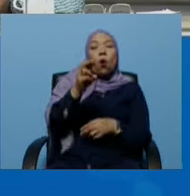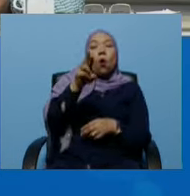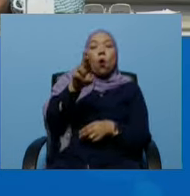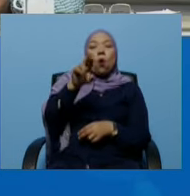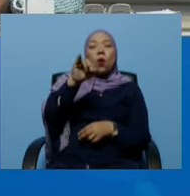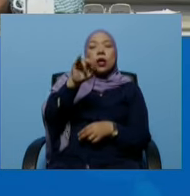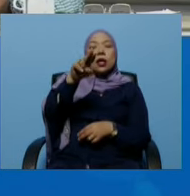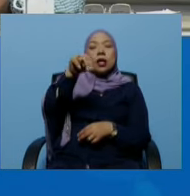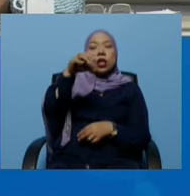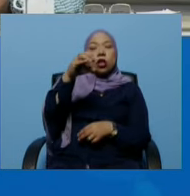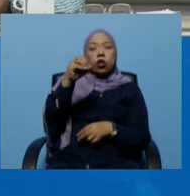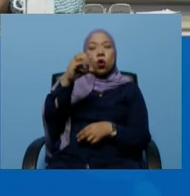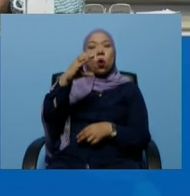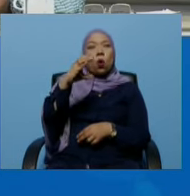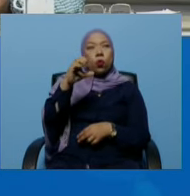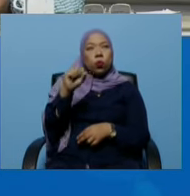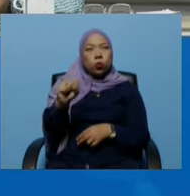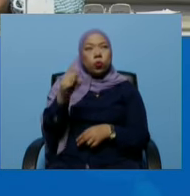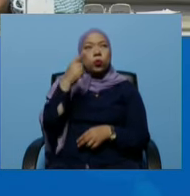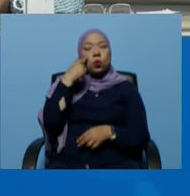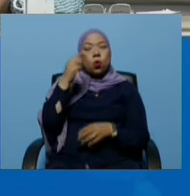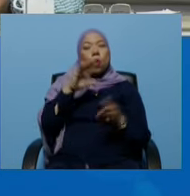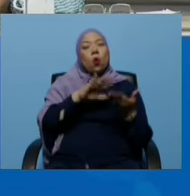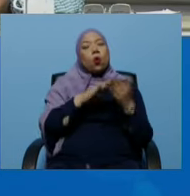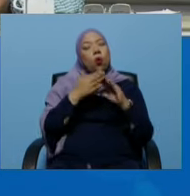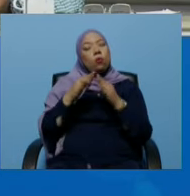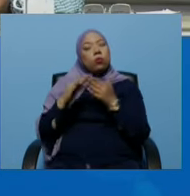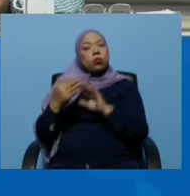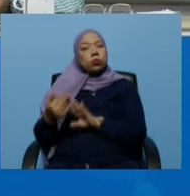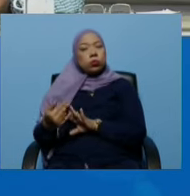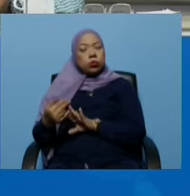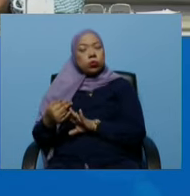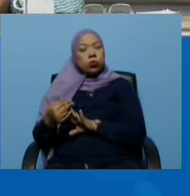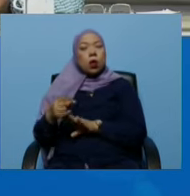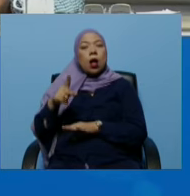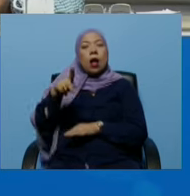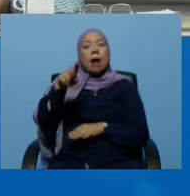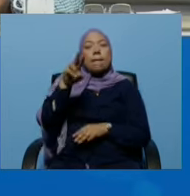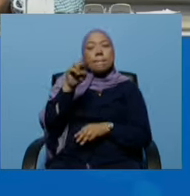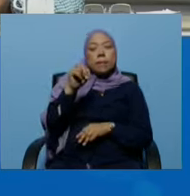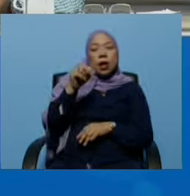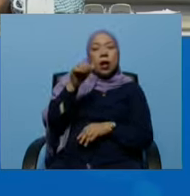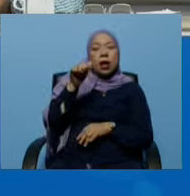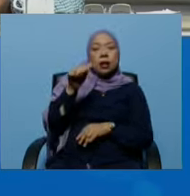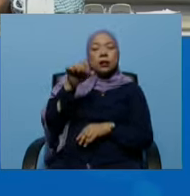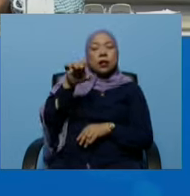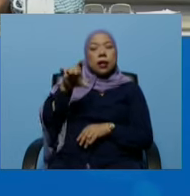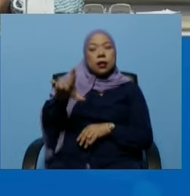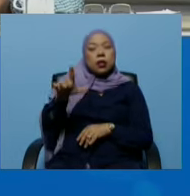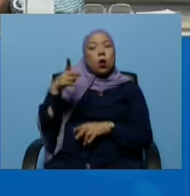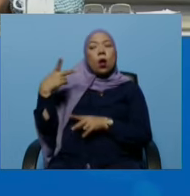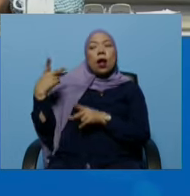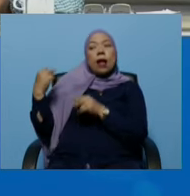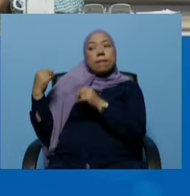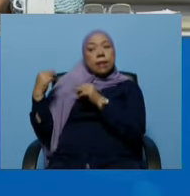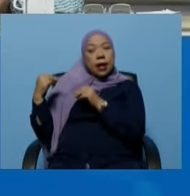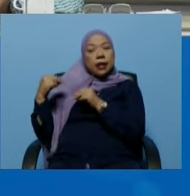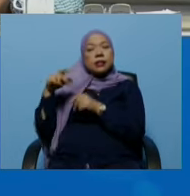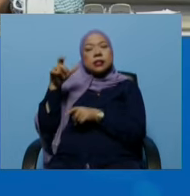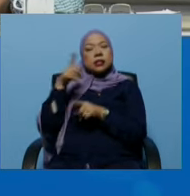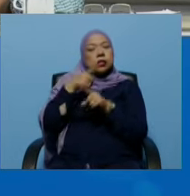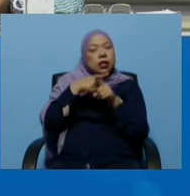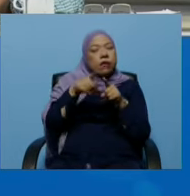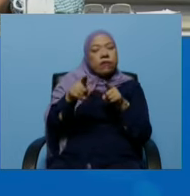sector Los Pijiguaos, comunidad Paranal, Paramanal, La Esperanza, bloque 1, Juana